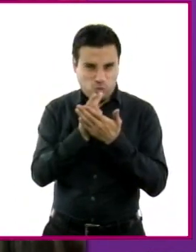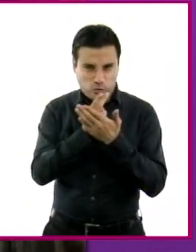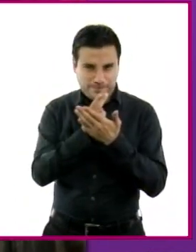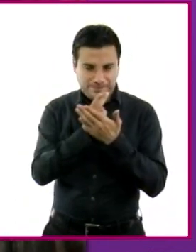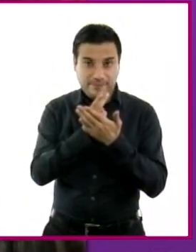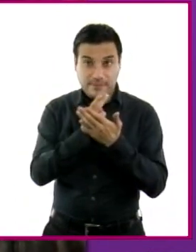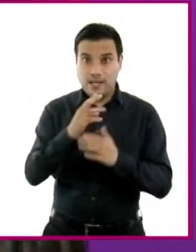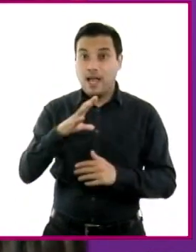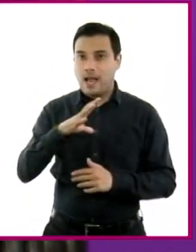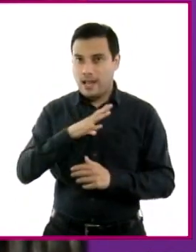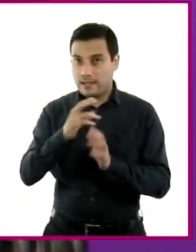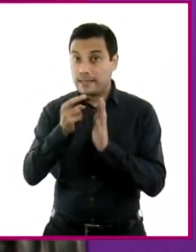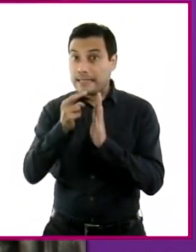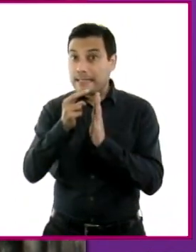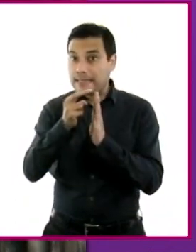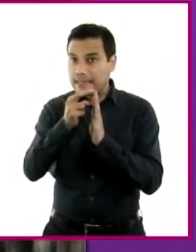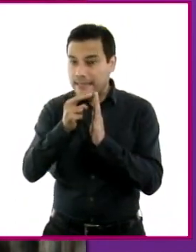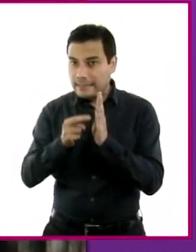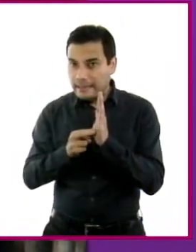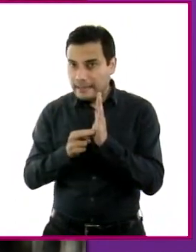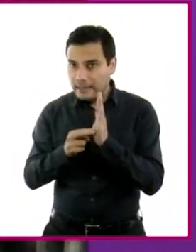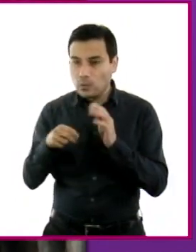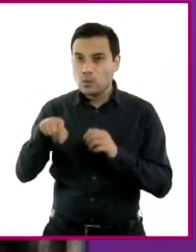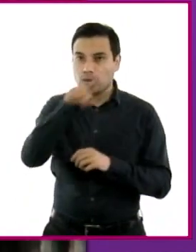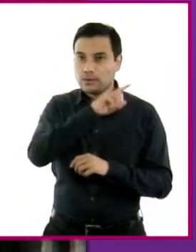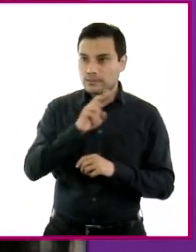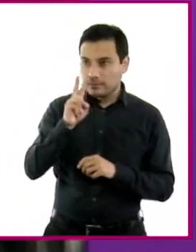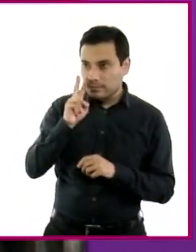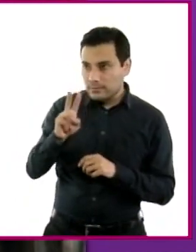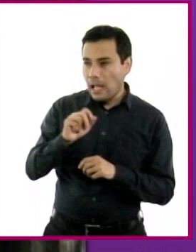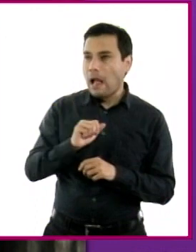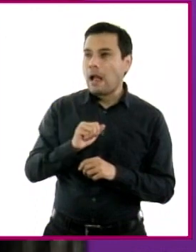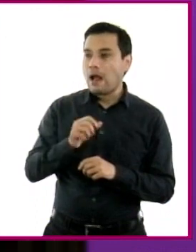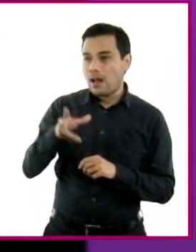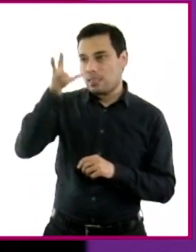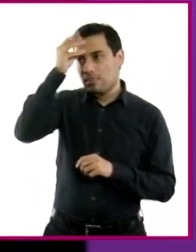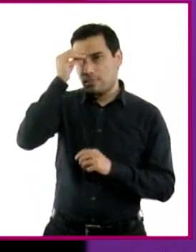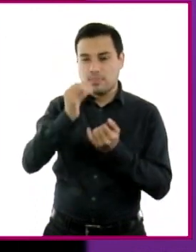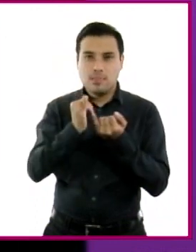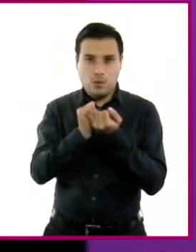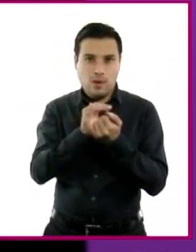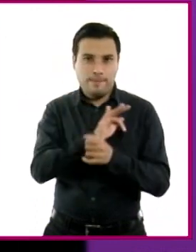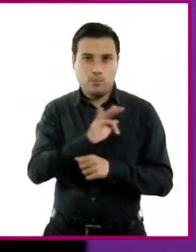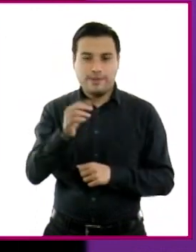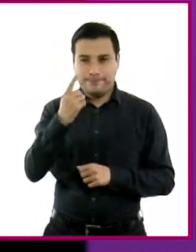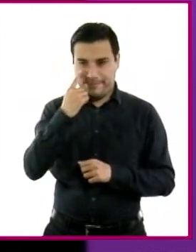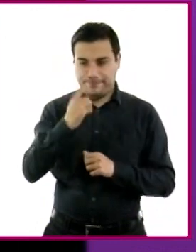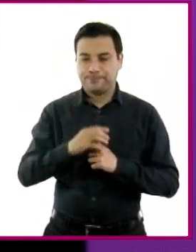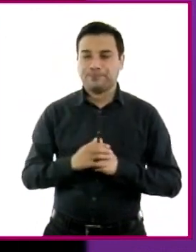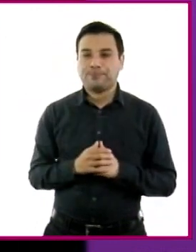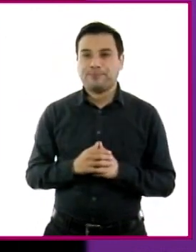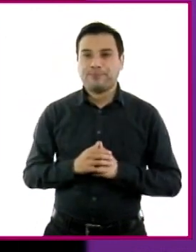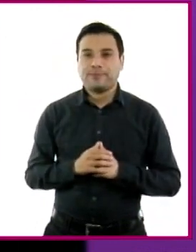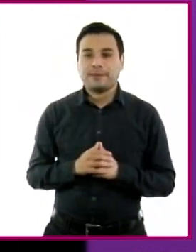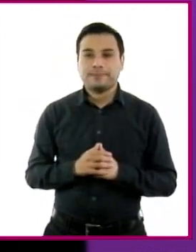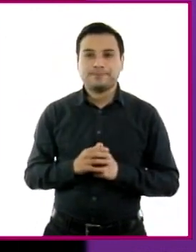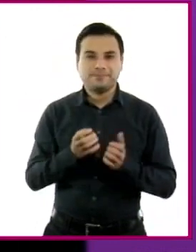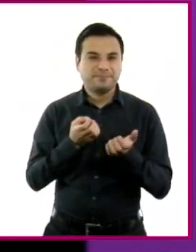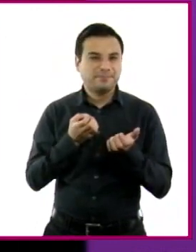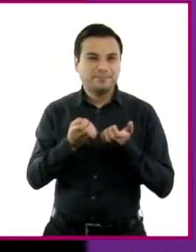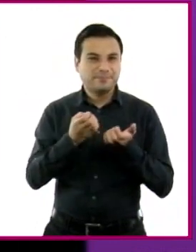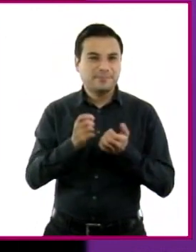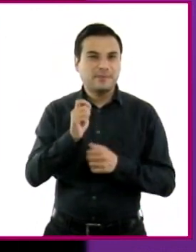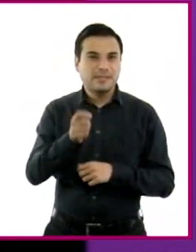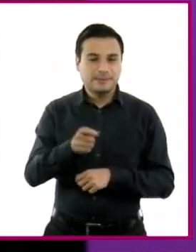de las reglas para que tengan una idea de cómo pueden ilustrar su reglamento. El ejercicio se trata de lo siguiente.